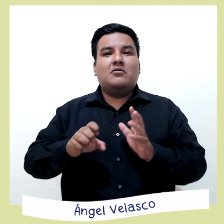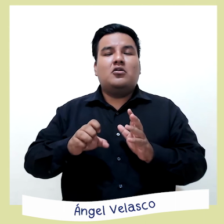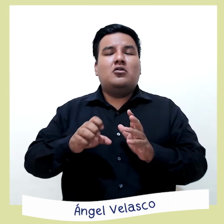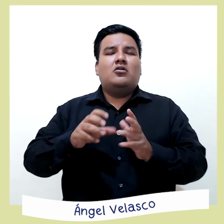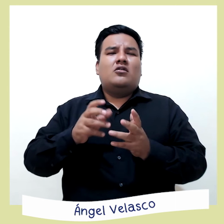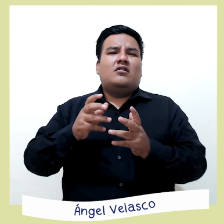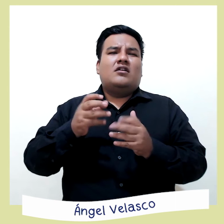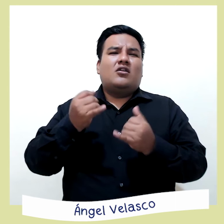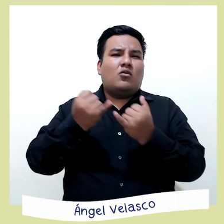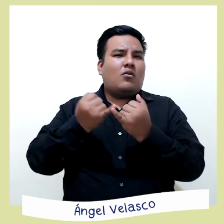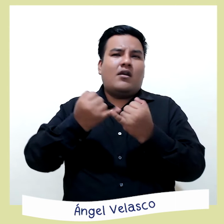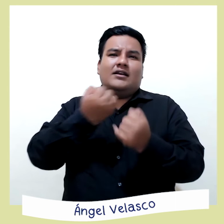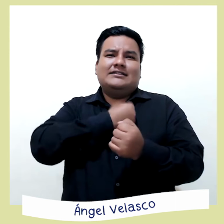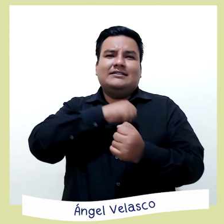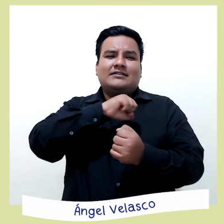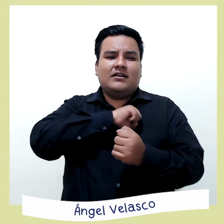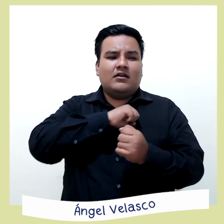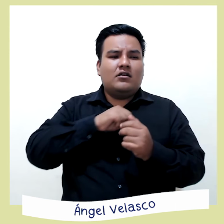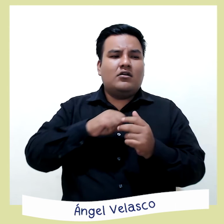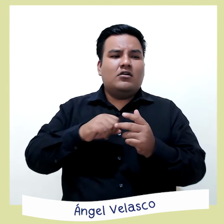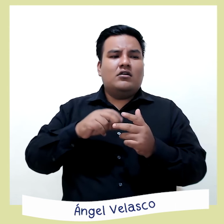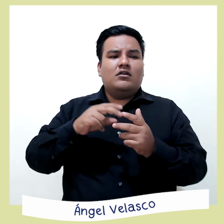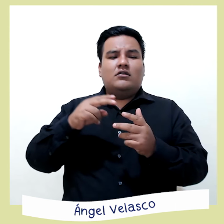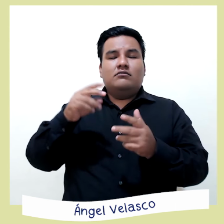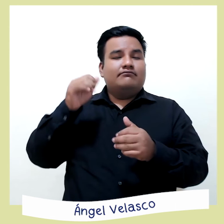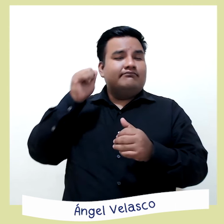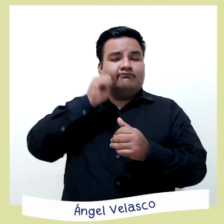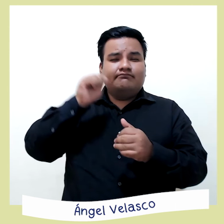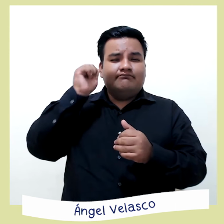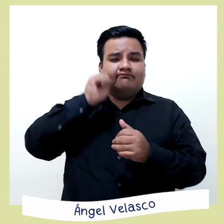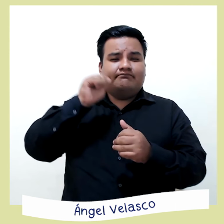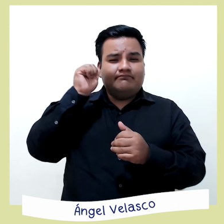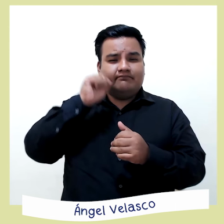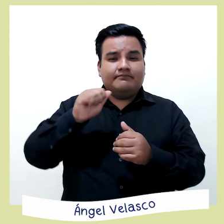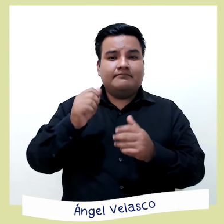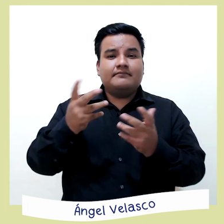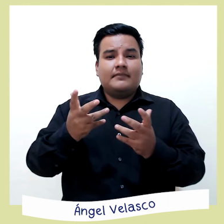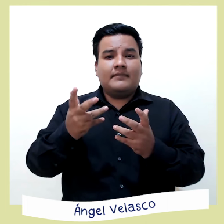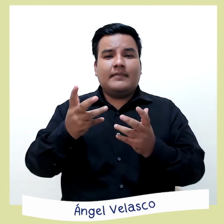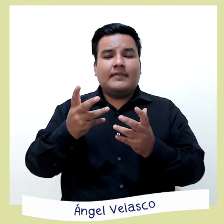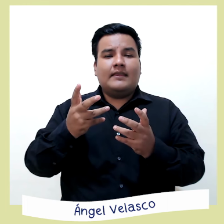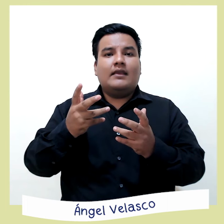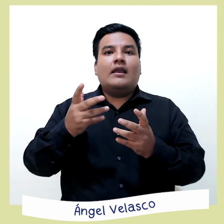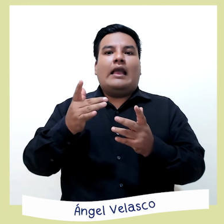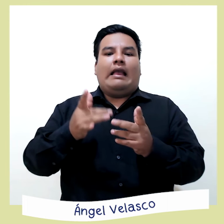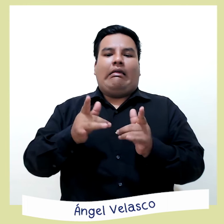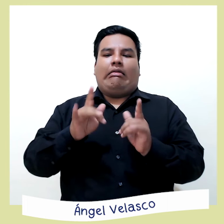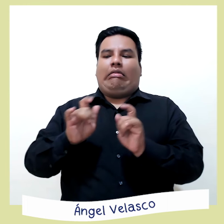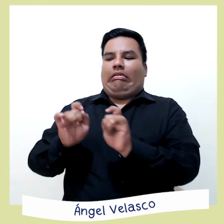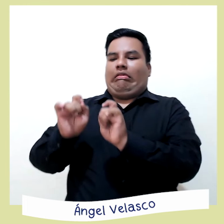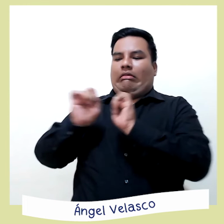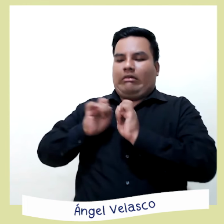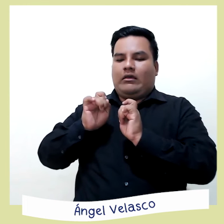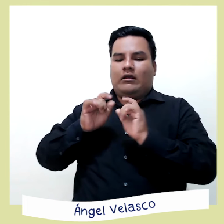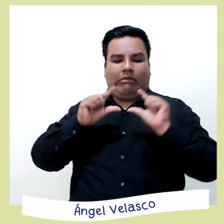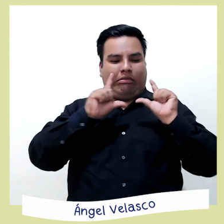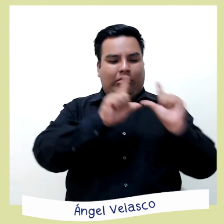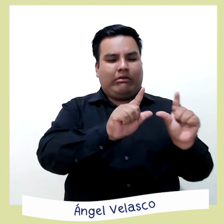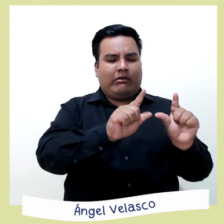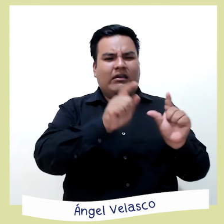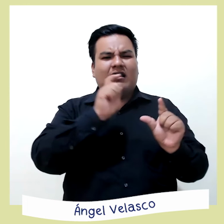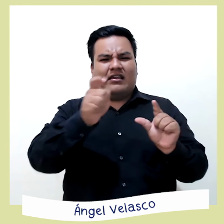está abierta a la convocatoria de diferentes personas trans. Igual en la cuestión de salud,